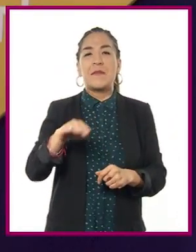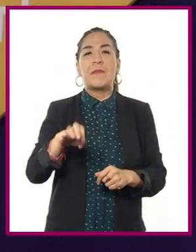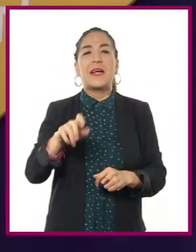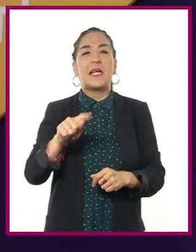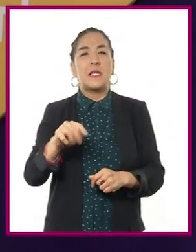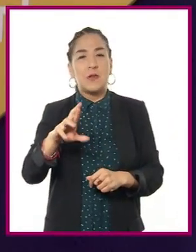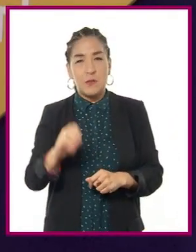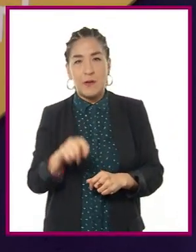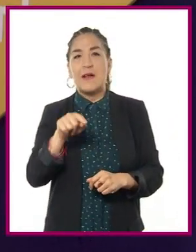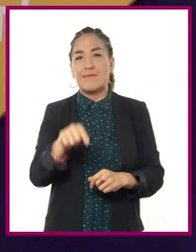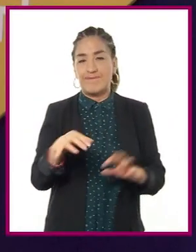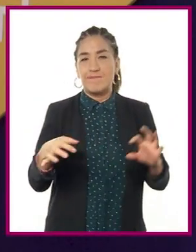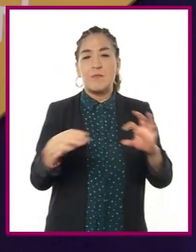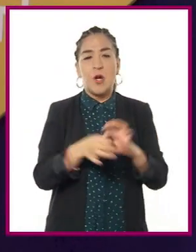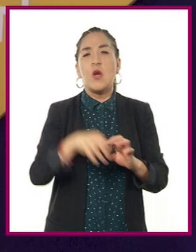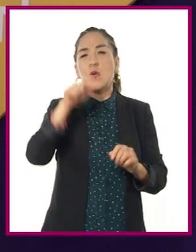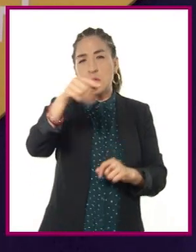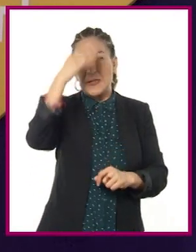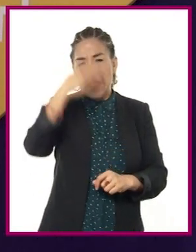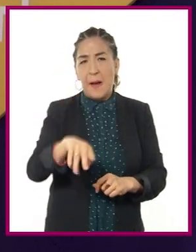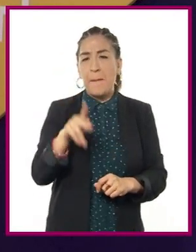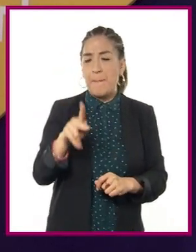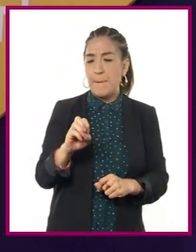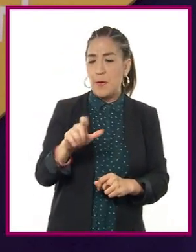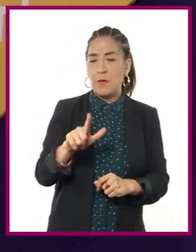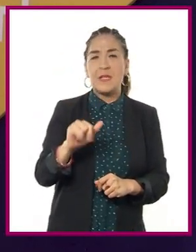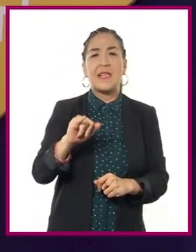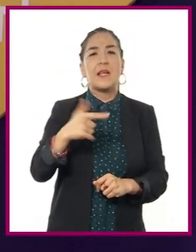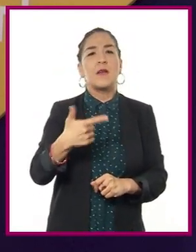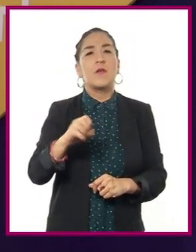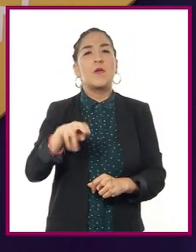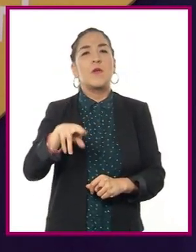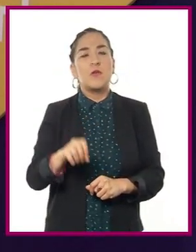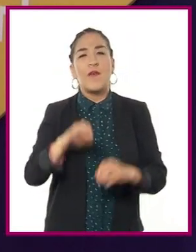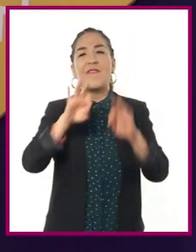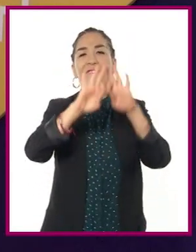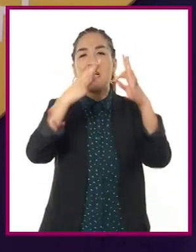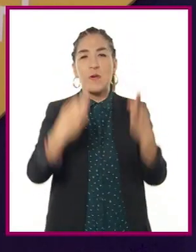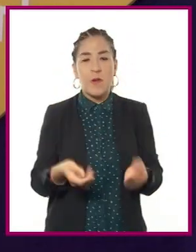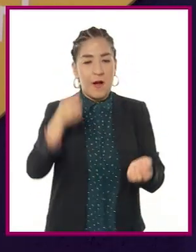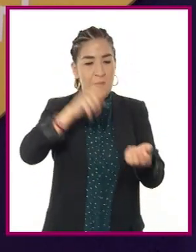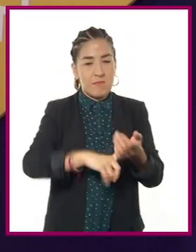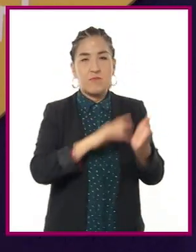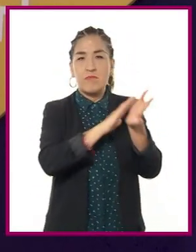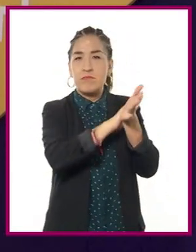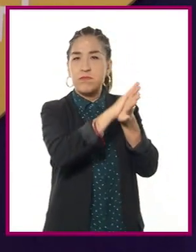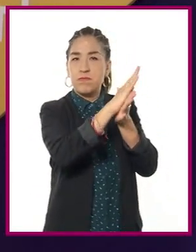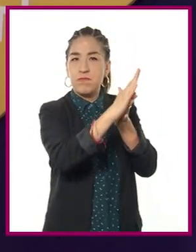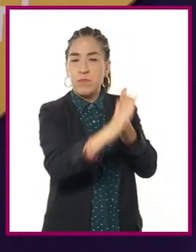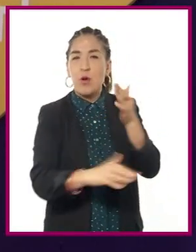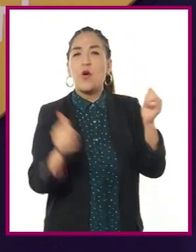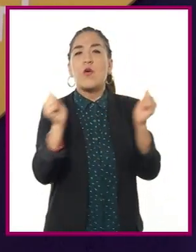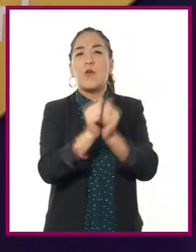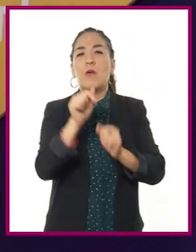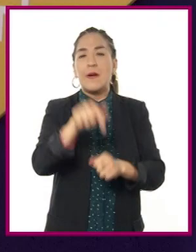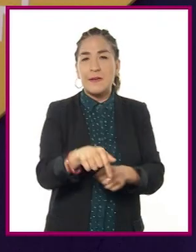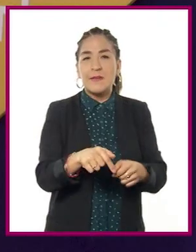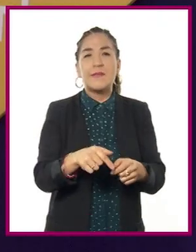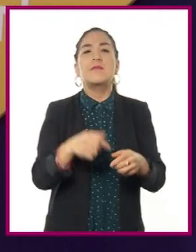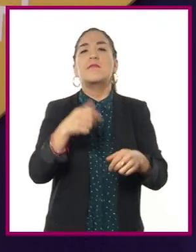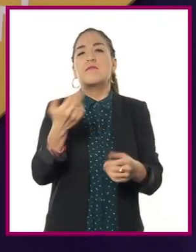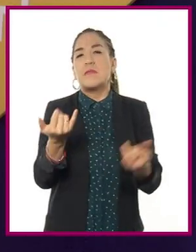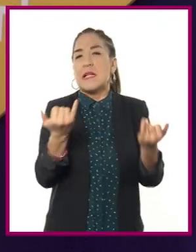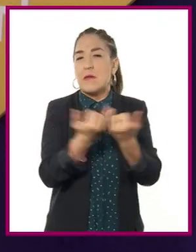Ustedes ya saben que un polígono es una figura plana compuesta por segmentos rectos